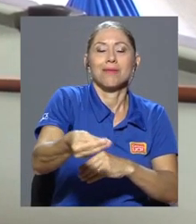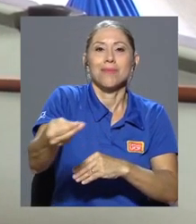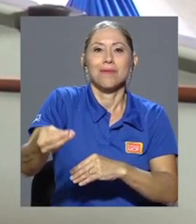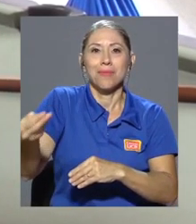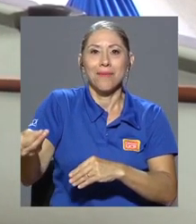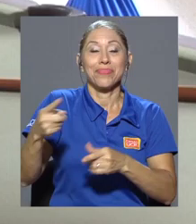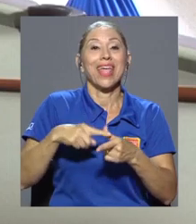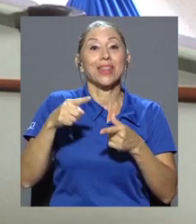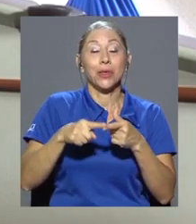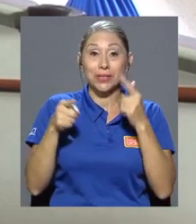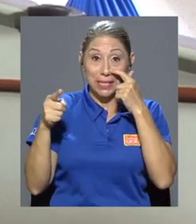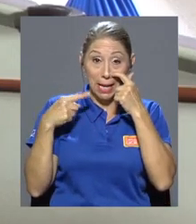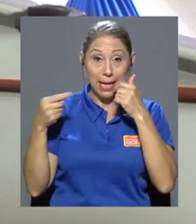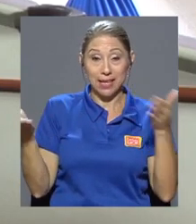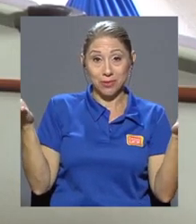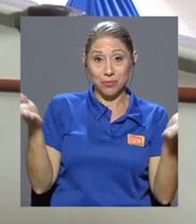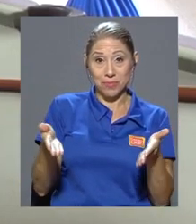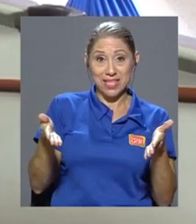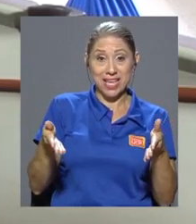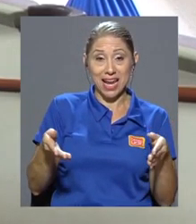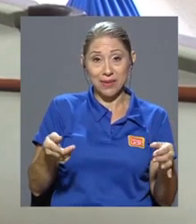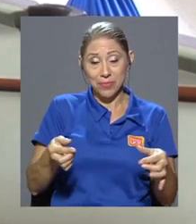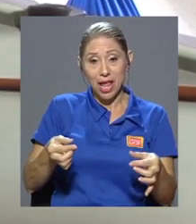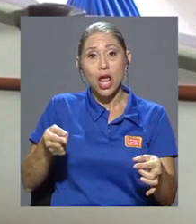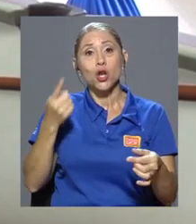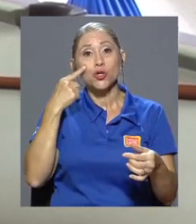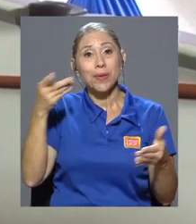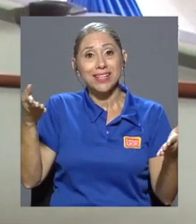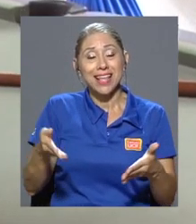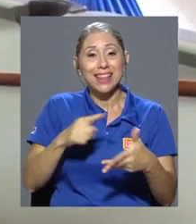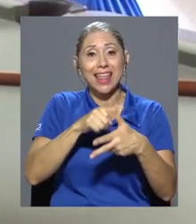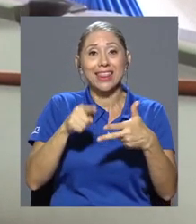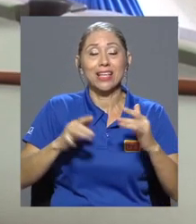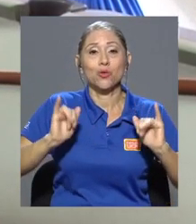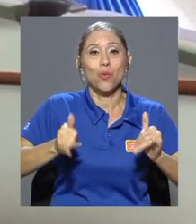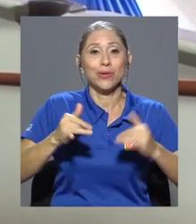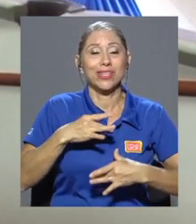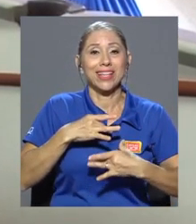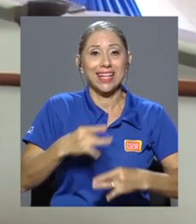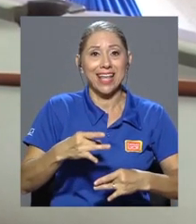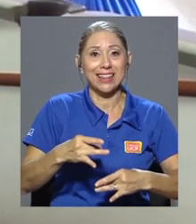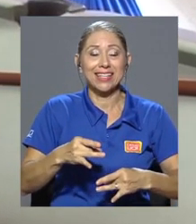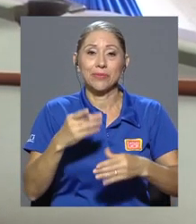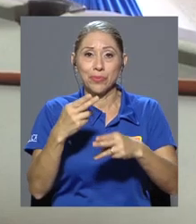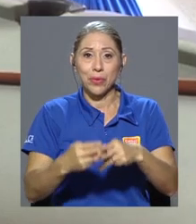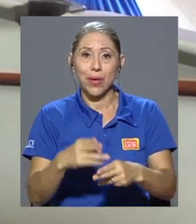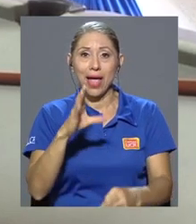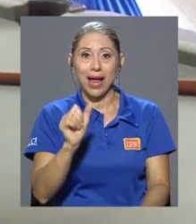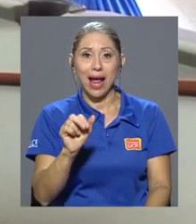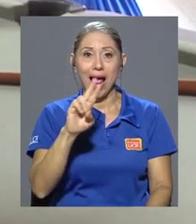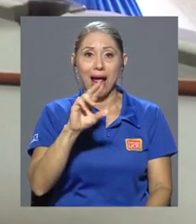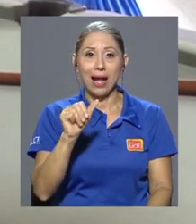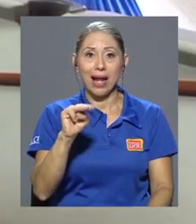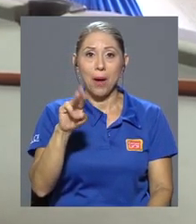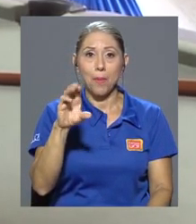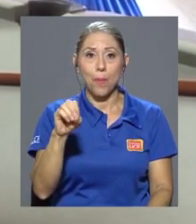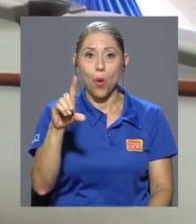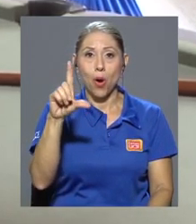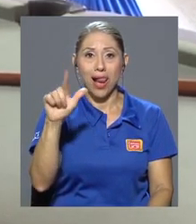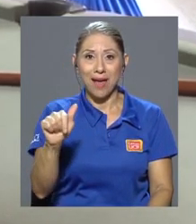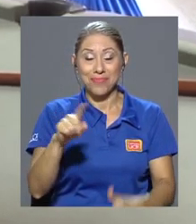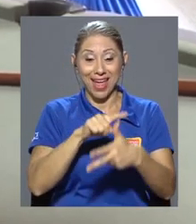nos presenta tres tipos de juegos súper interesantes: la carambola, donde hay tres actores que tienen que estar en contacto constantemente,